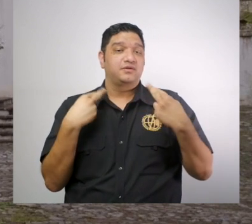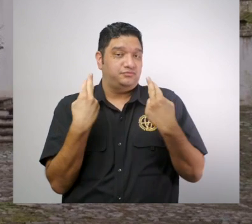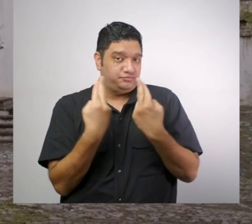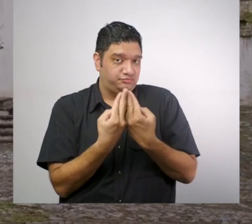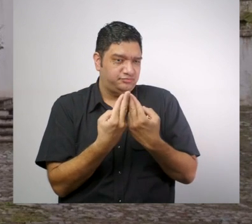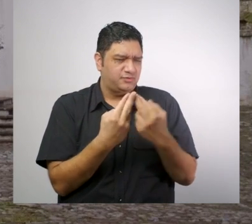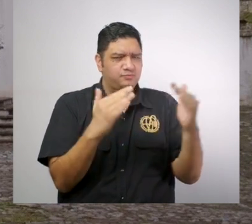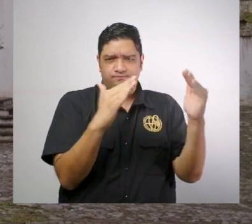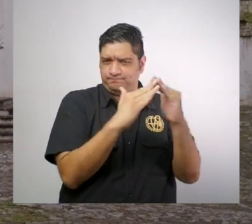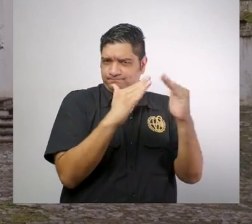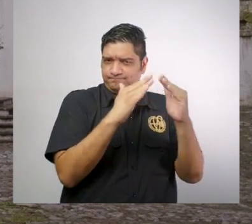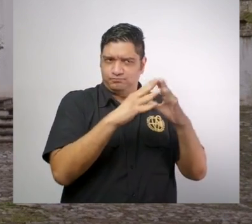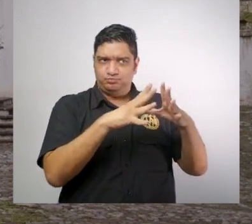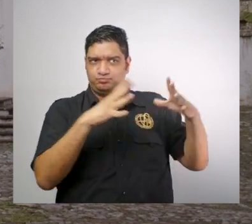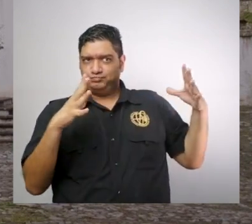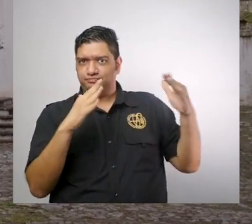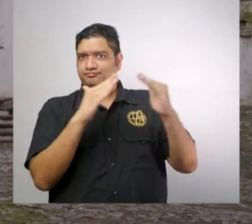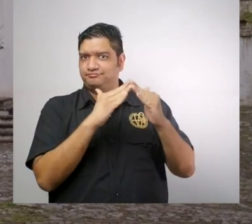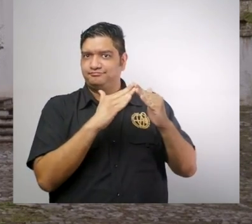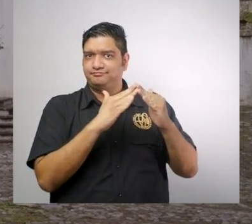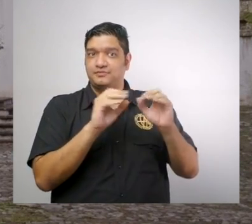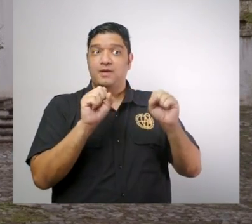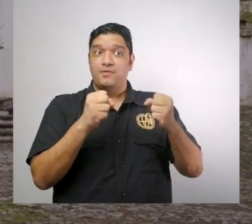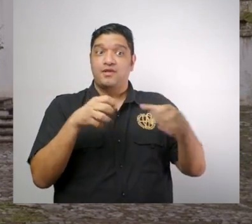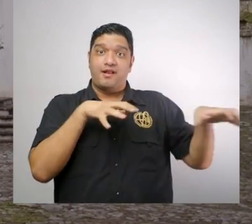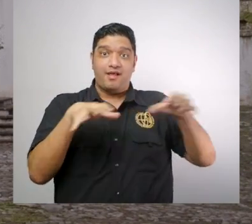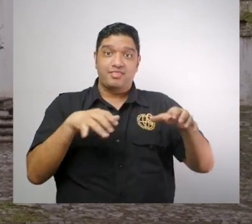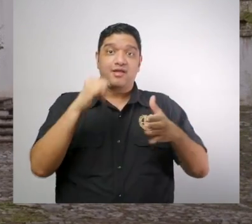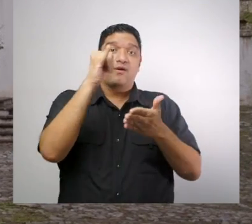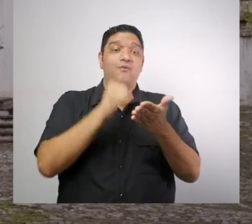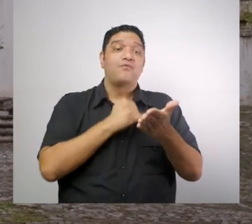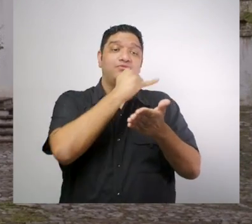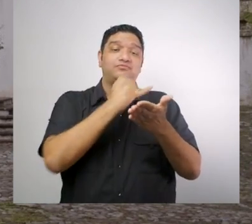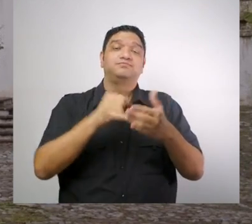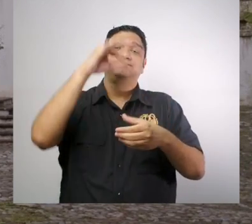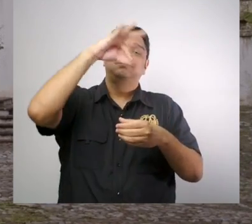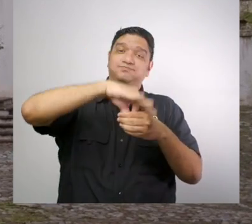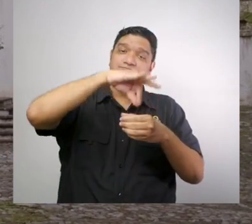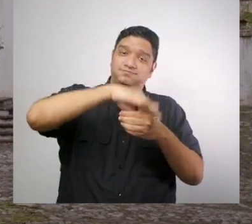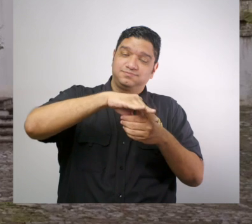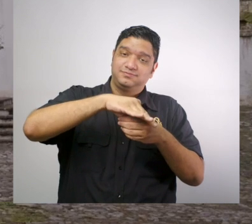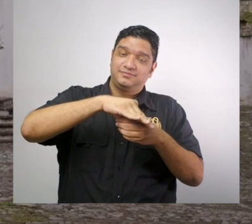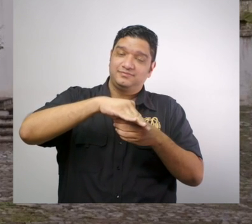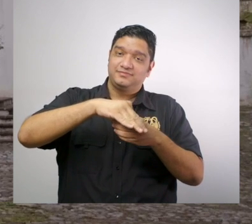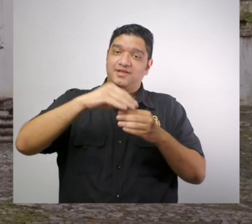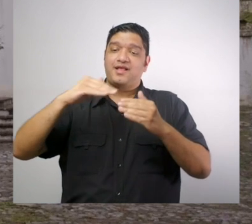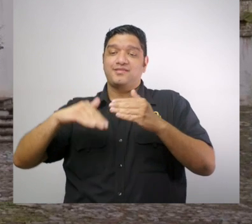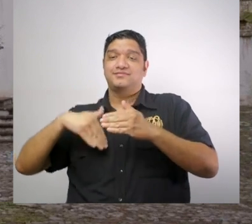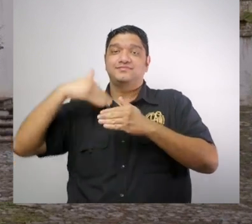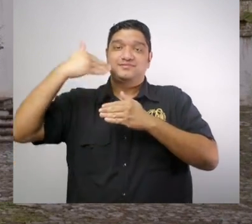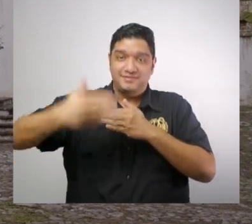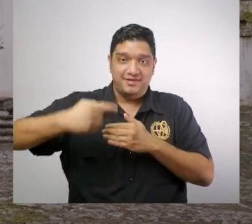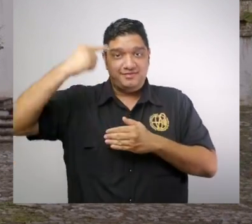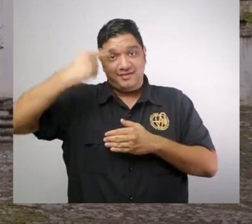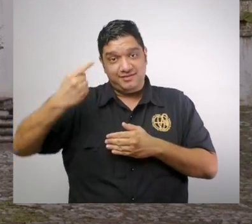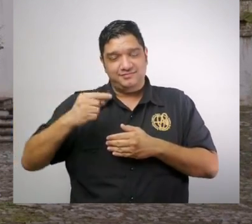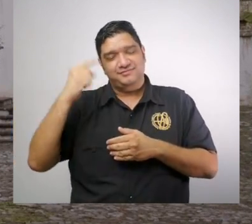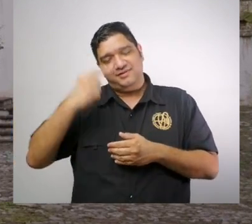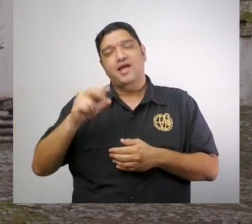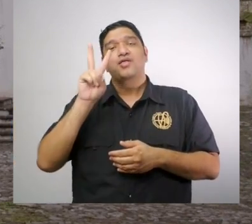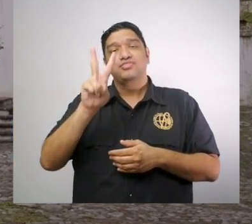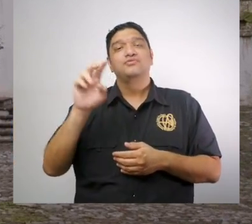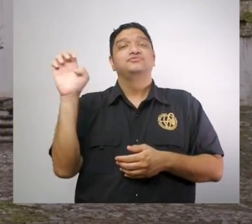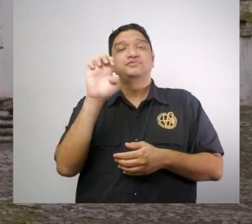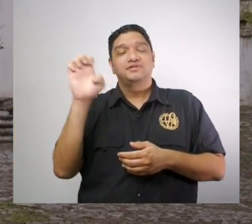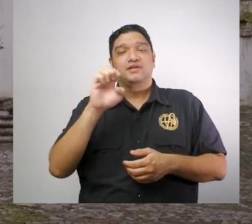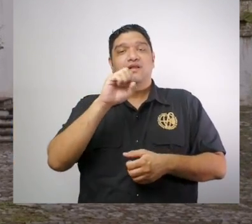Pajizo para hacer el evento electoral y al día siguiente, 2